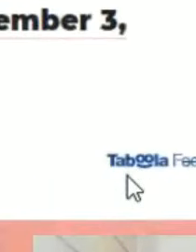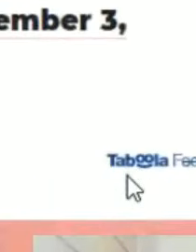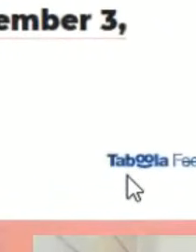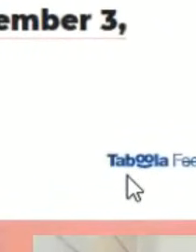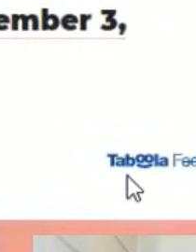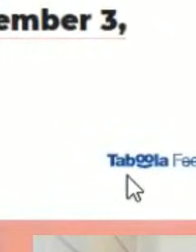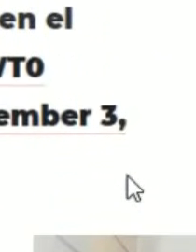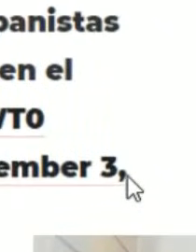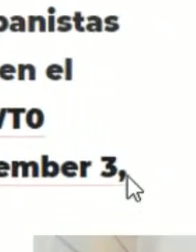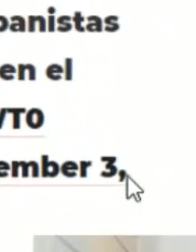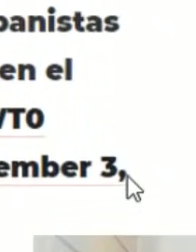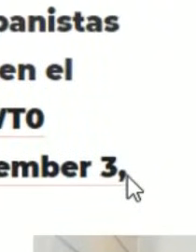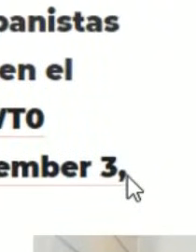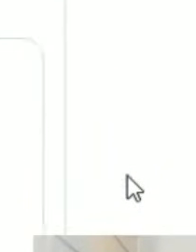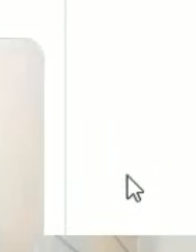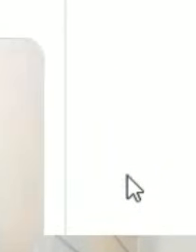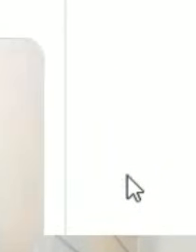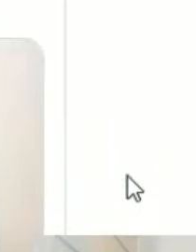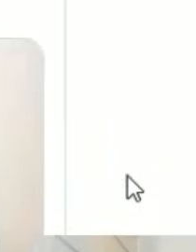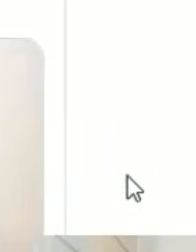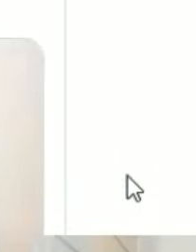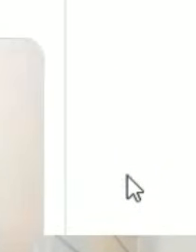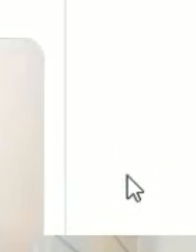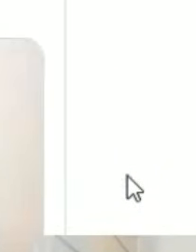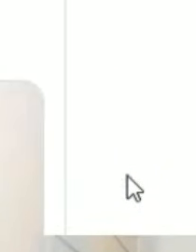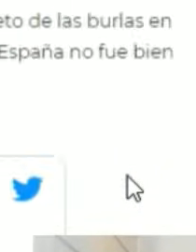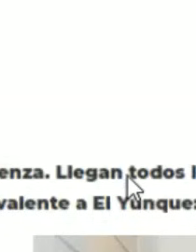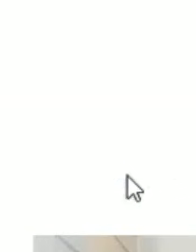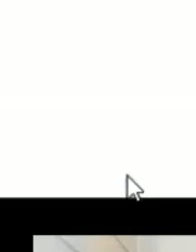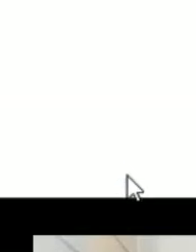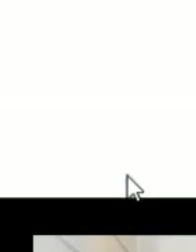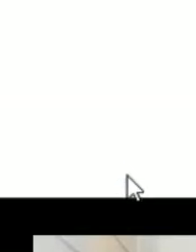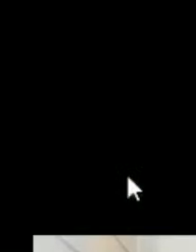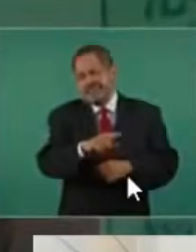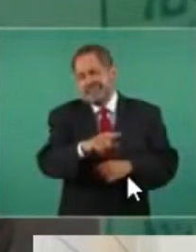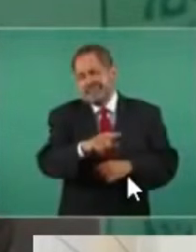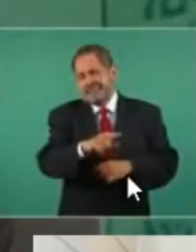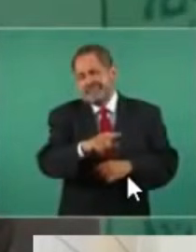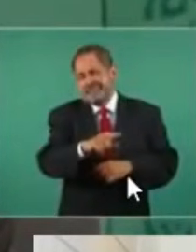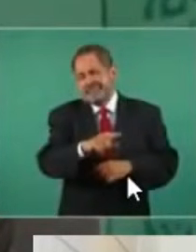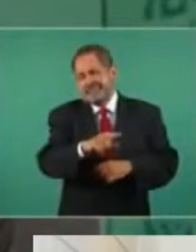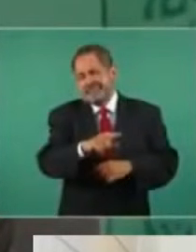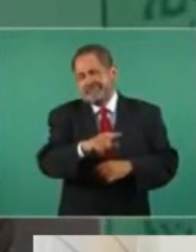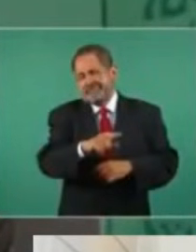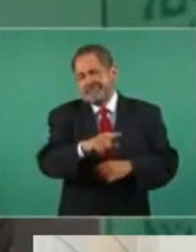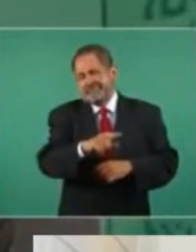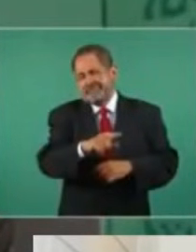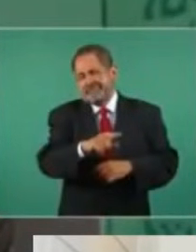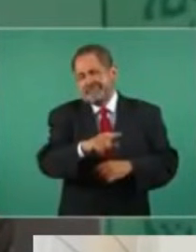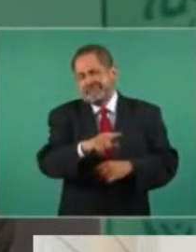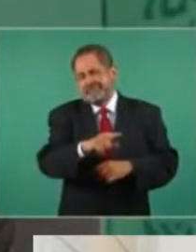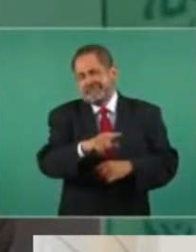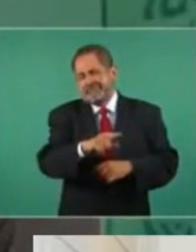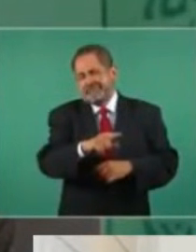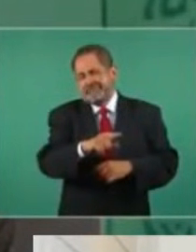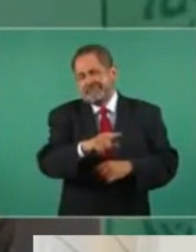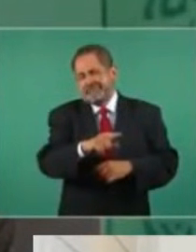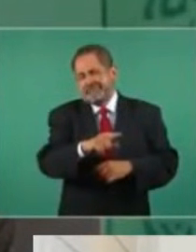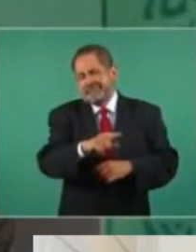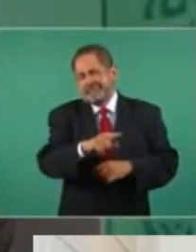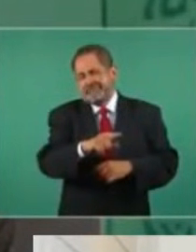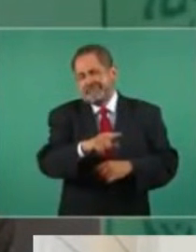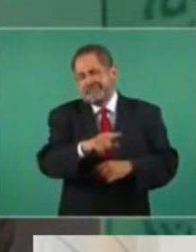venido generando la verdad es que el pueblo de mexico cada vez está más lejos de esta gente